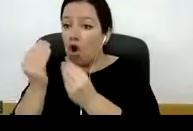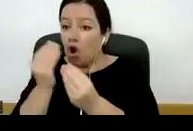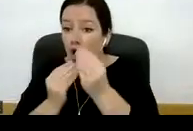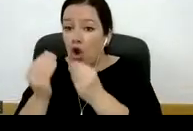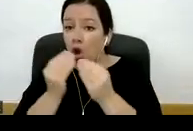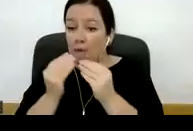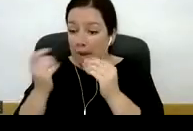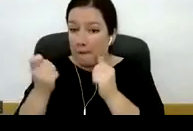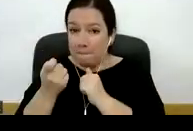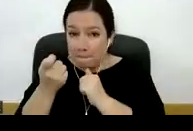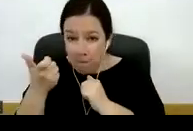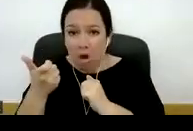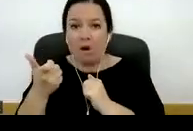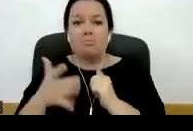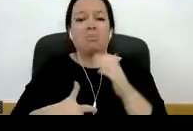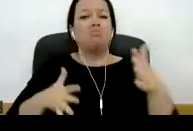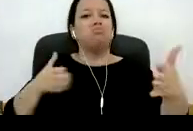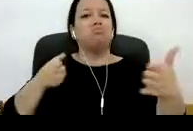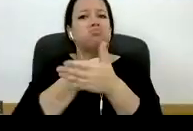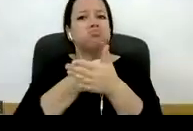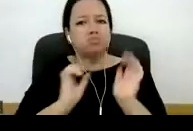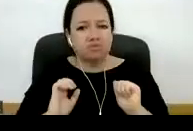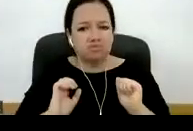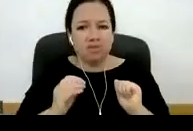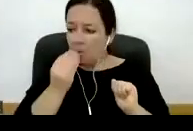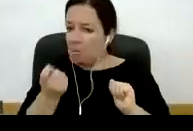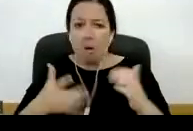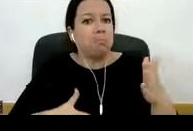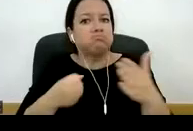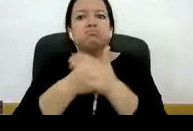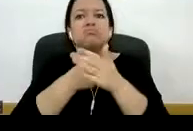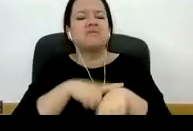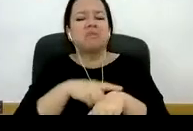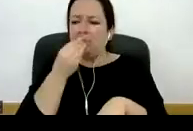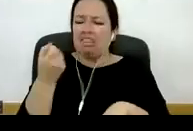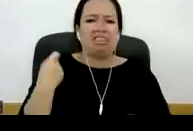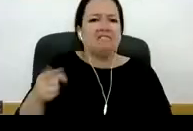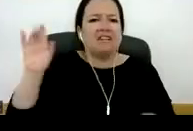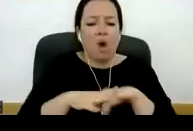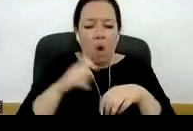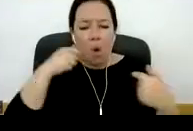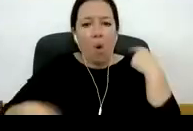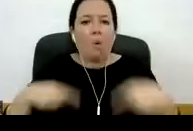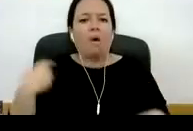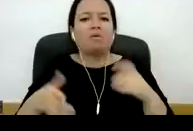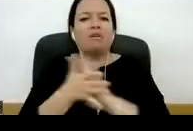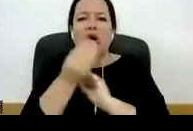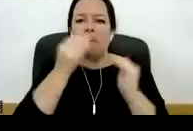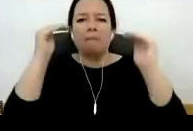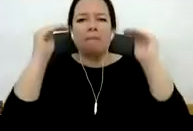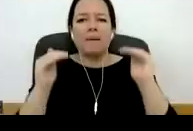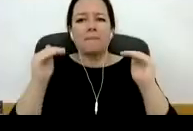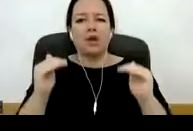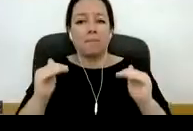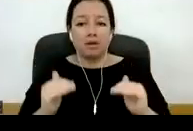comiendo menos alimento, vamos a estar satisfechos o saciados durante más tiempo. Nuestro cuerpo va a notar, o sea, el